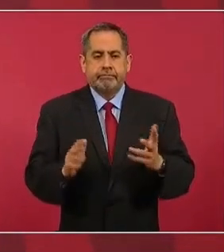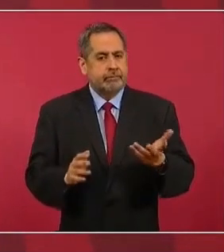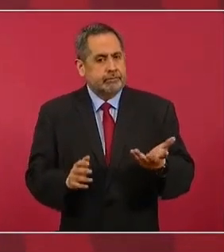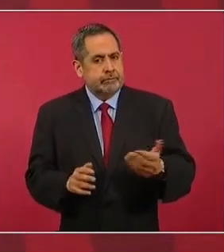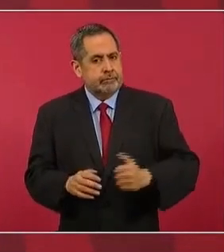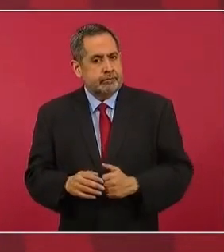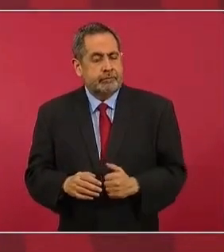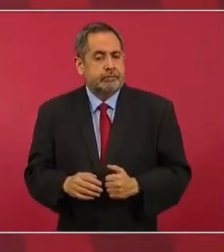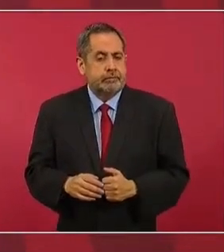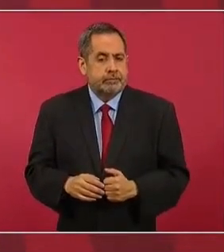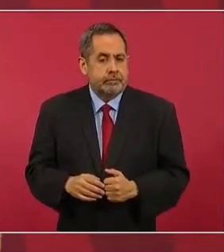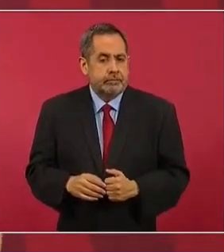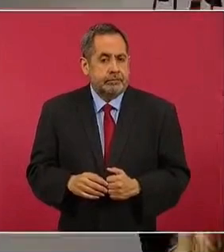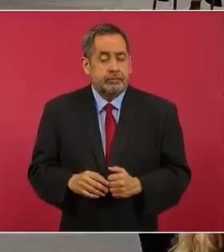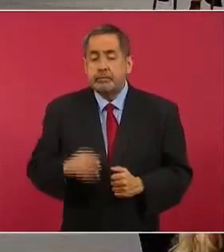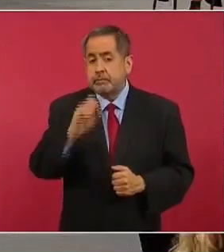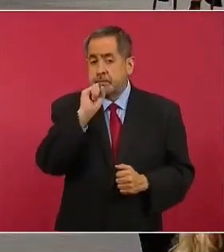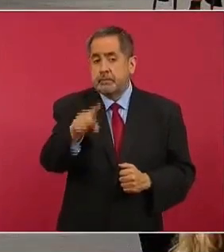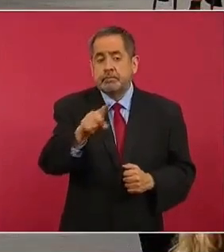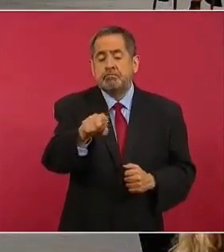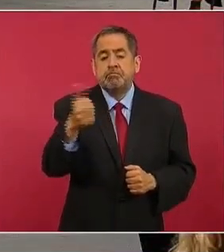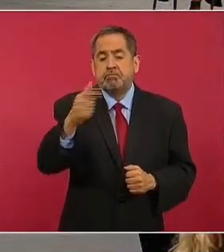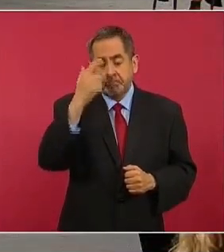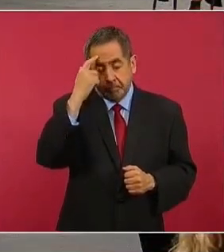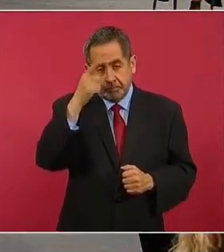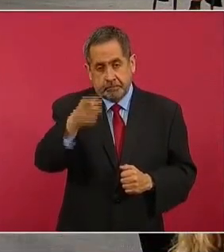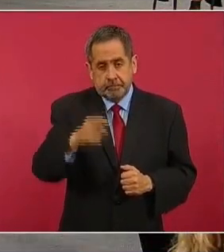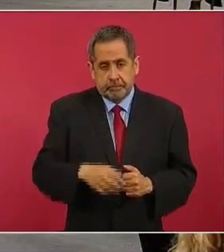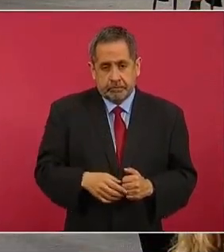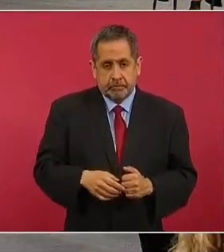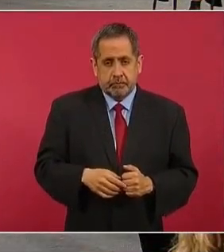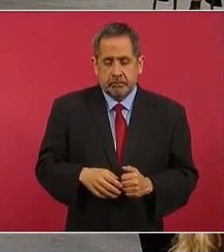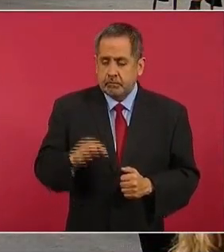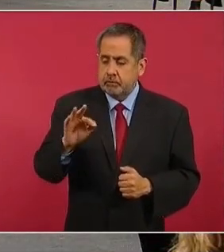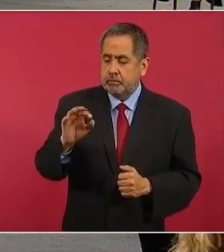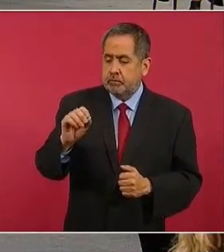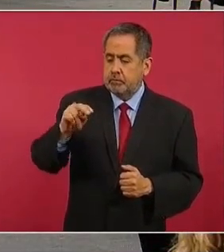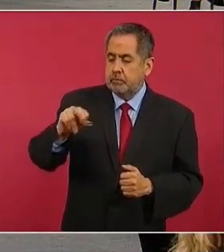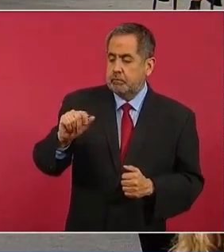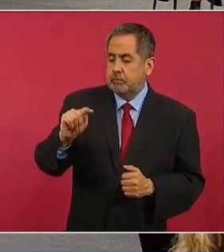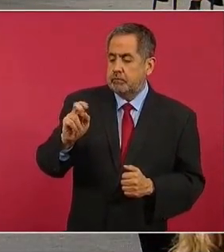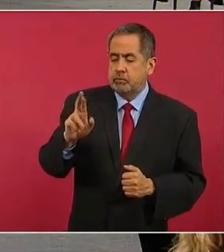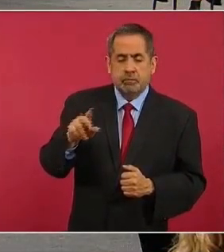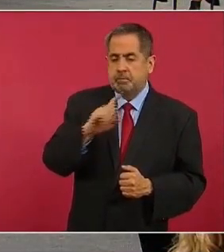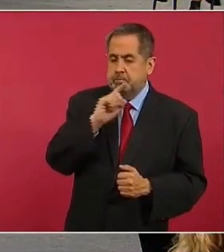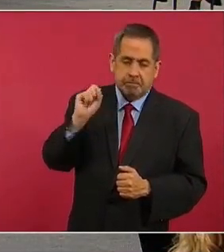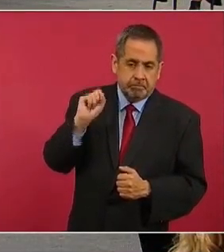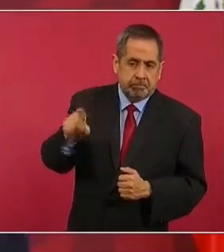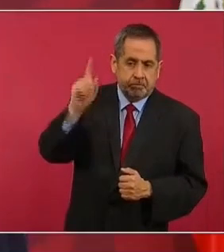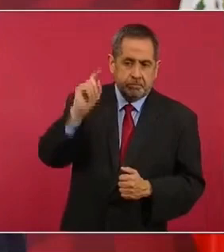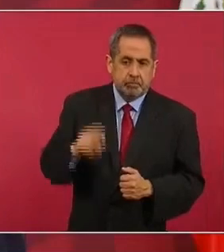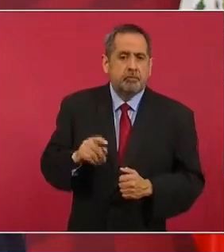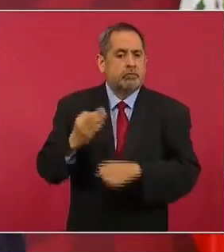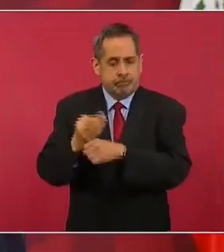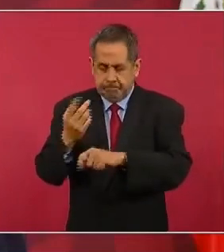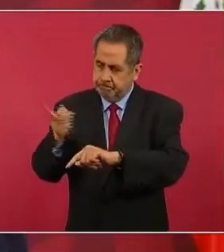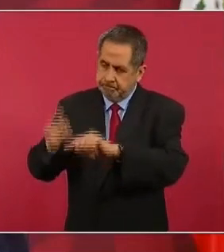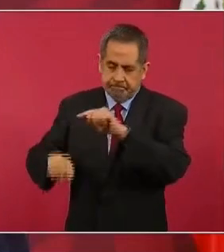Y lo otro, hablando de Fonatur, que ahora estamos